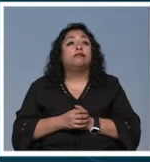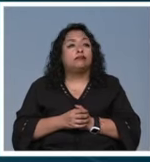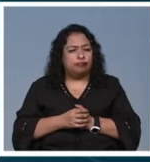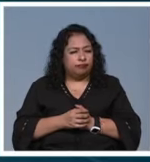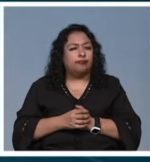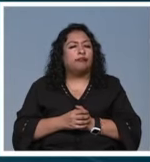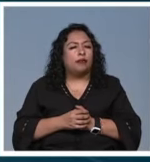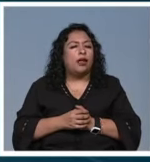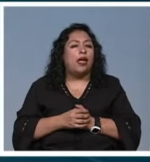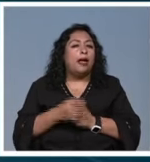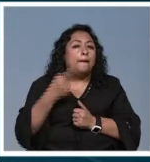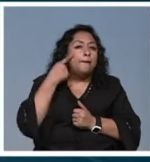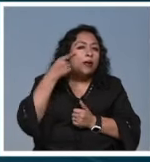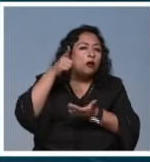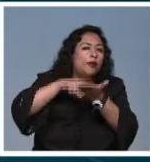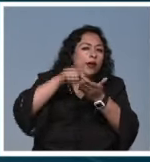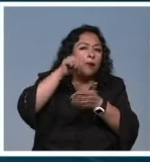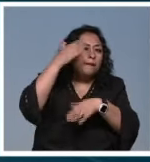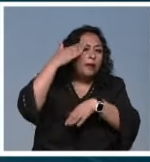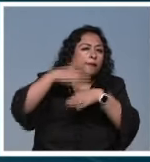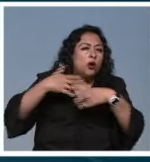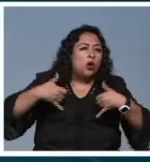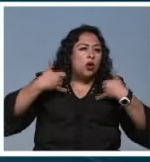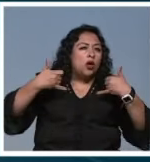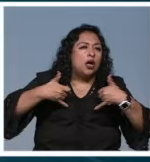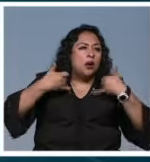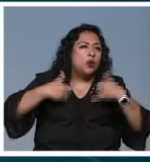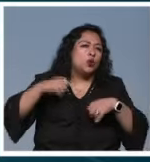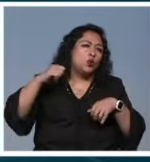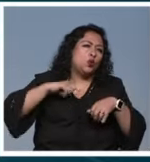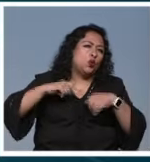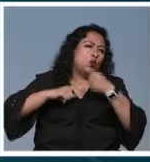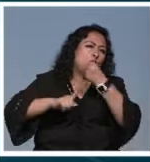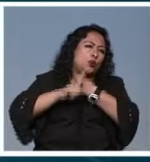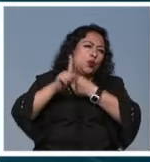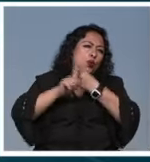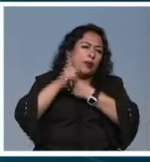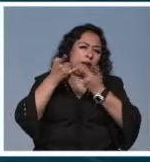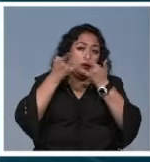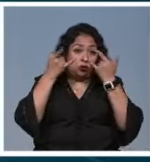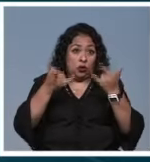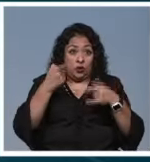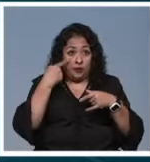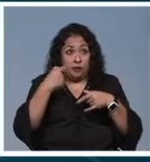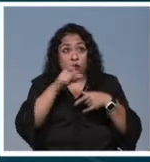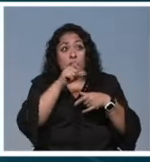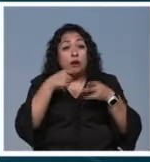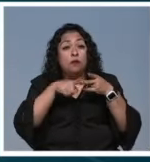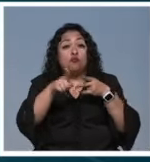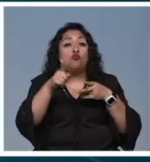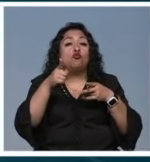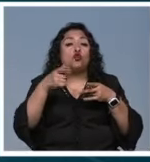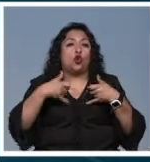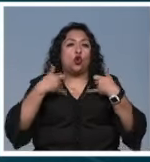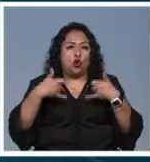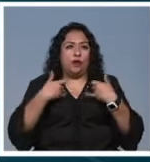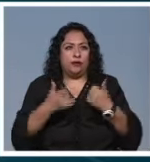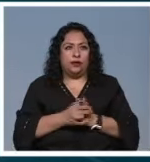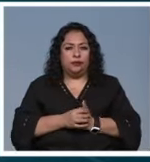Como telón de fondo de las memorias de juventud, un añejo conflicto histórico marca el destino de esta joven.